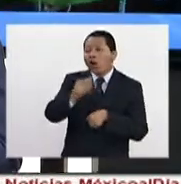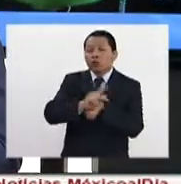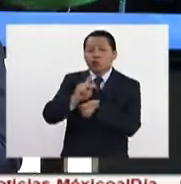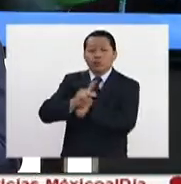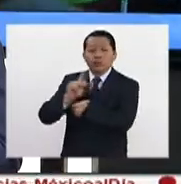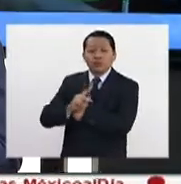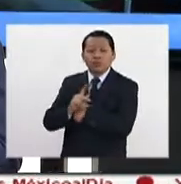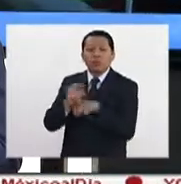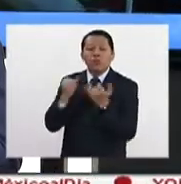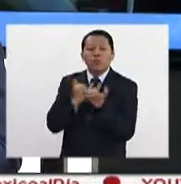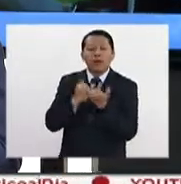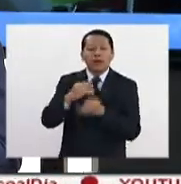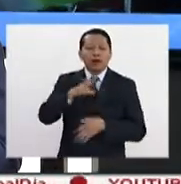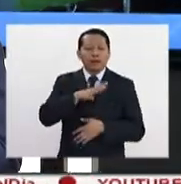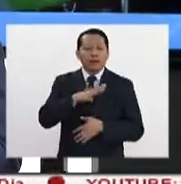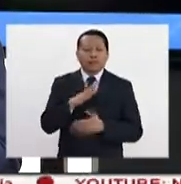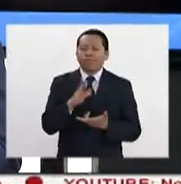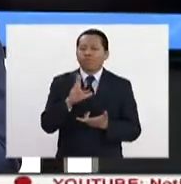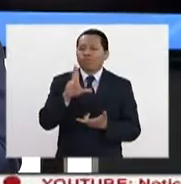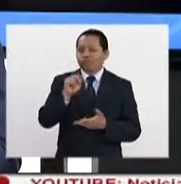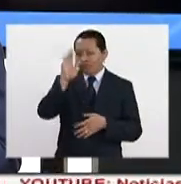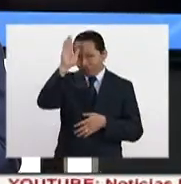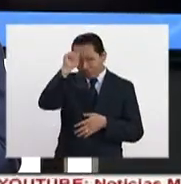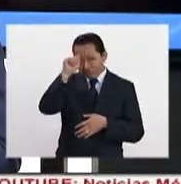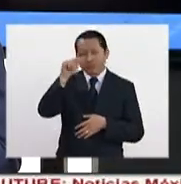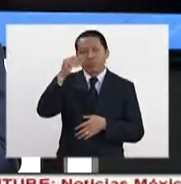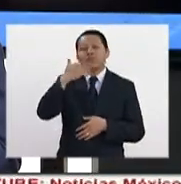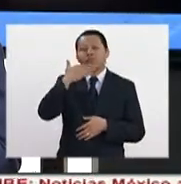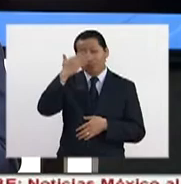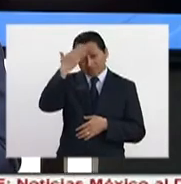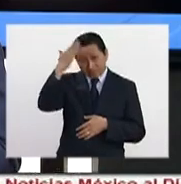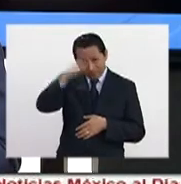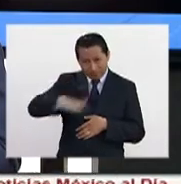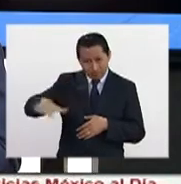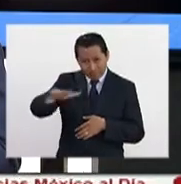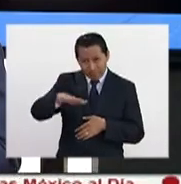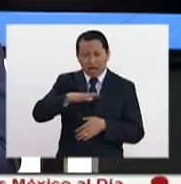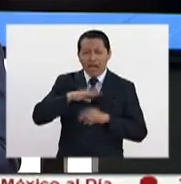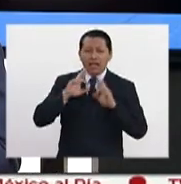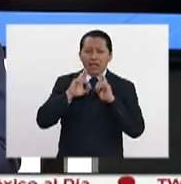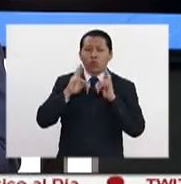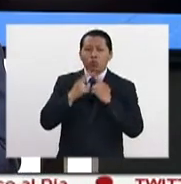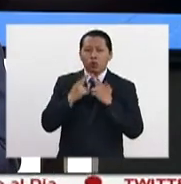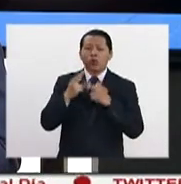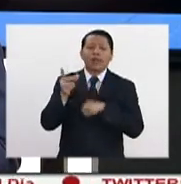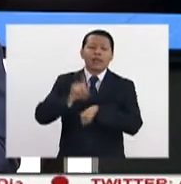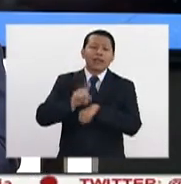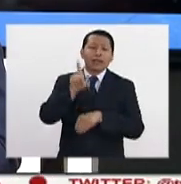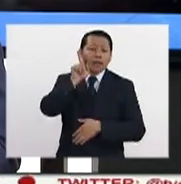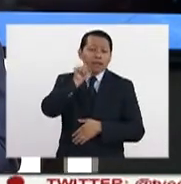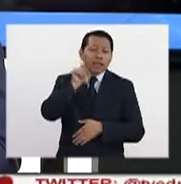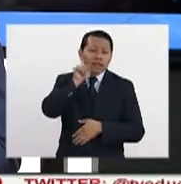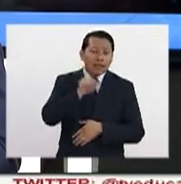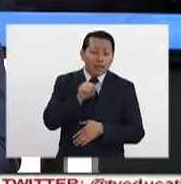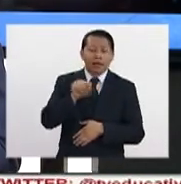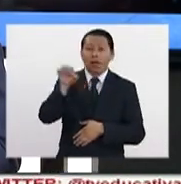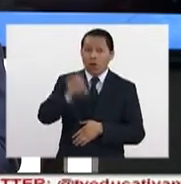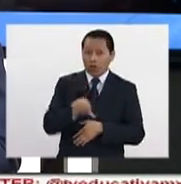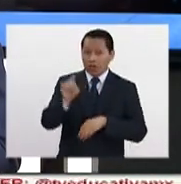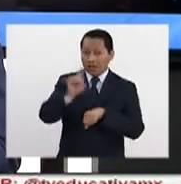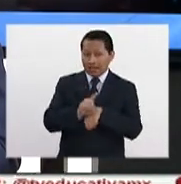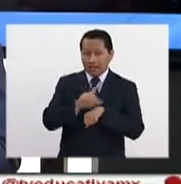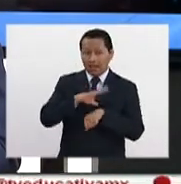Así es. También han habido inconformidades desde la Liga Árabe, que ha convocado a una reunión para el día de mañana. Hoy se